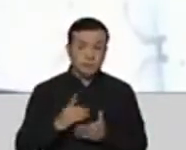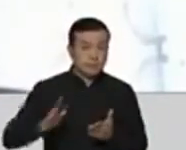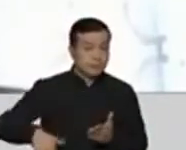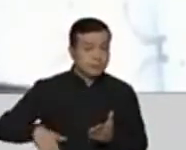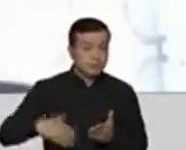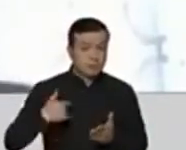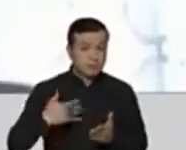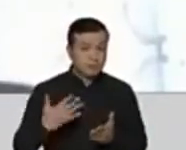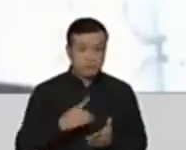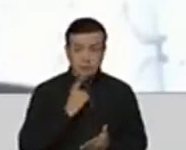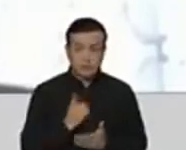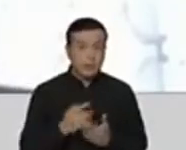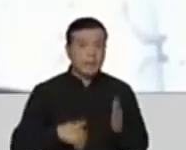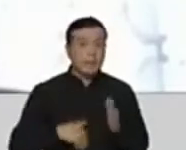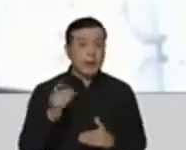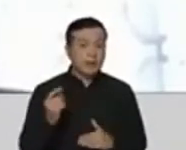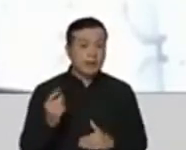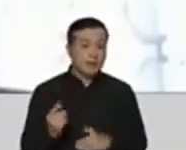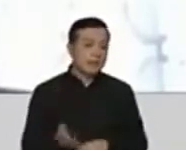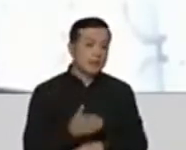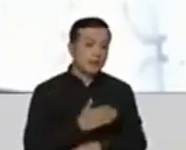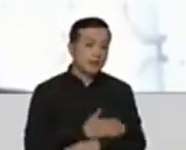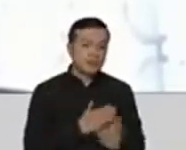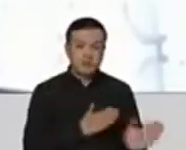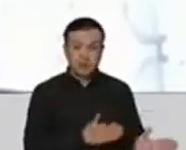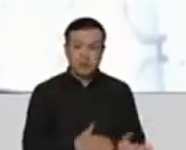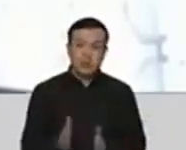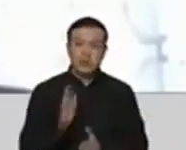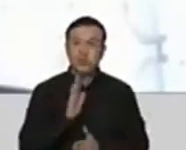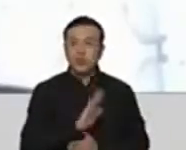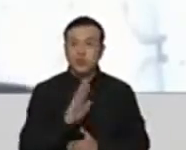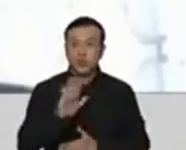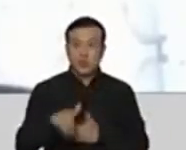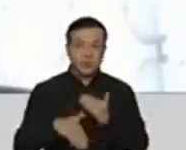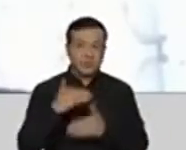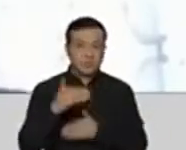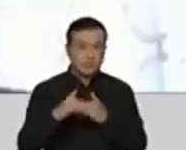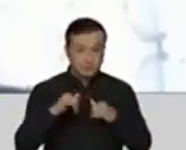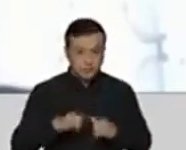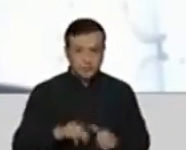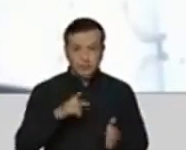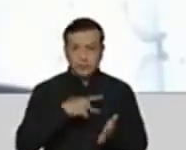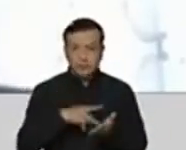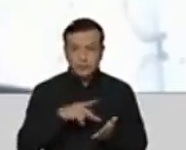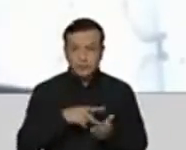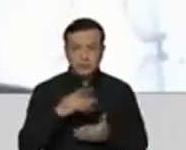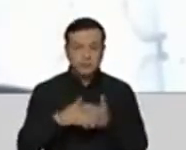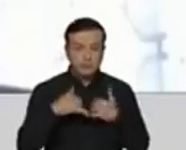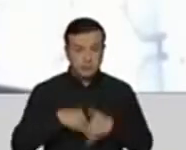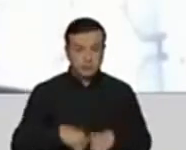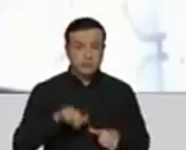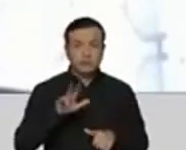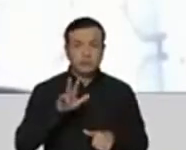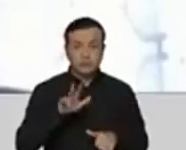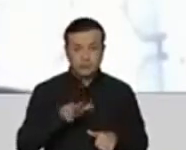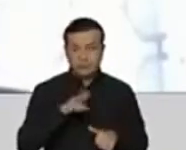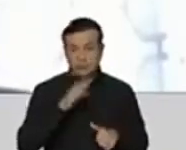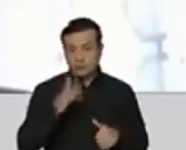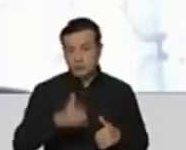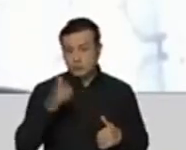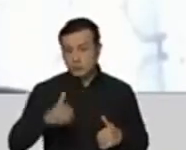simplemente adelantarle sus postergarle esos pagos, siguientes pagos, los tres siguientes meses,